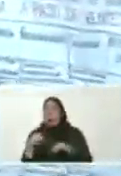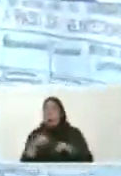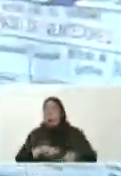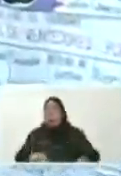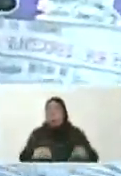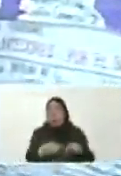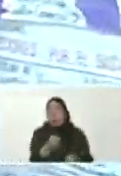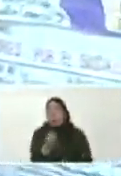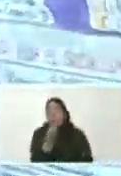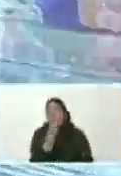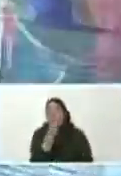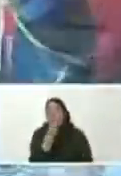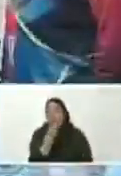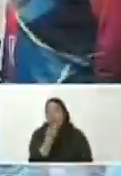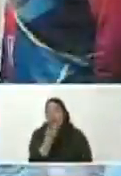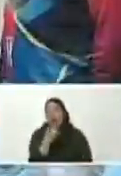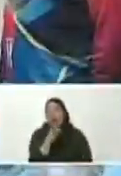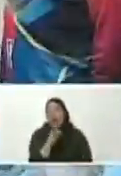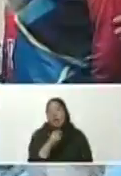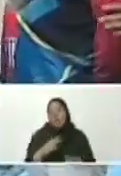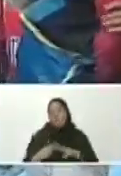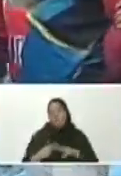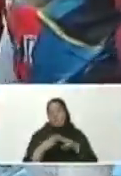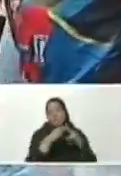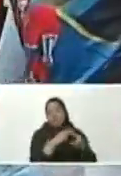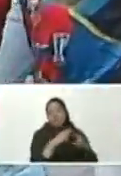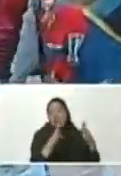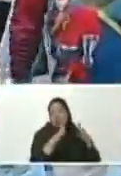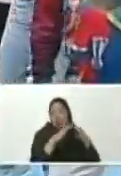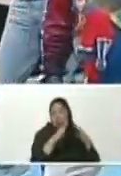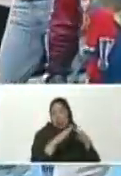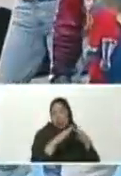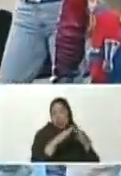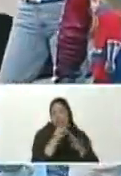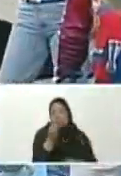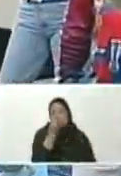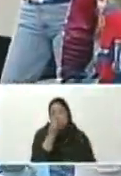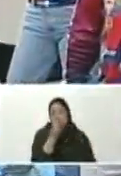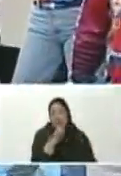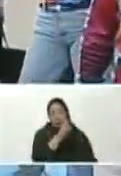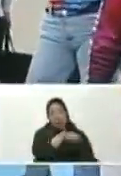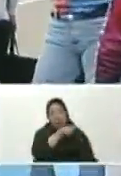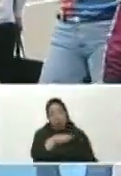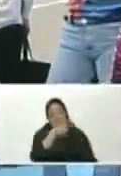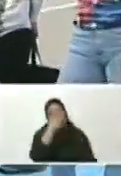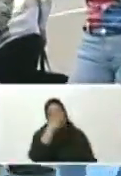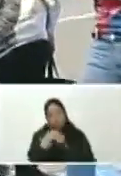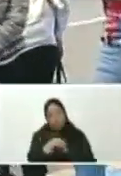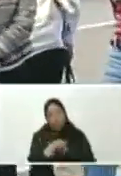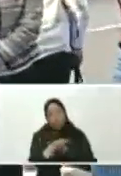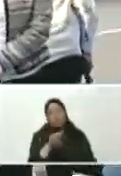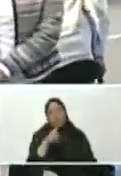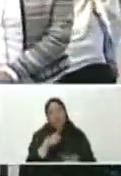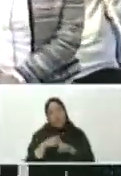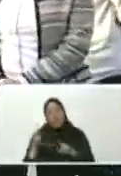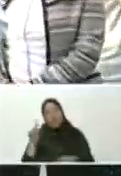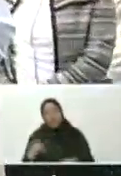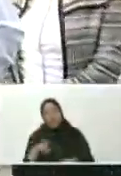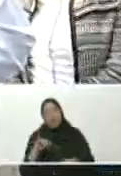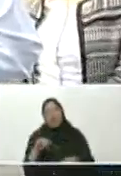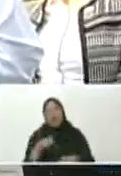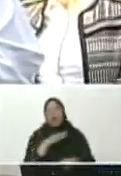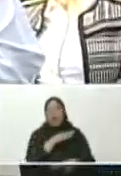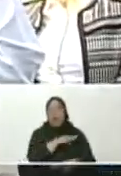de las comunas, señor presidente. Tenemos 6 consultorios y, aparte de eso, señor presidente, tenemos las